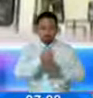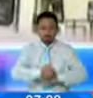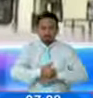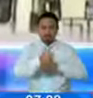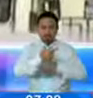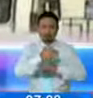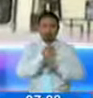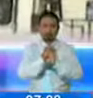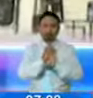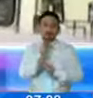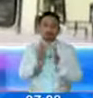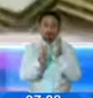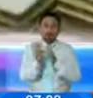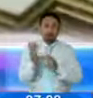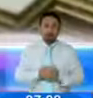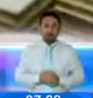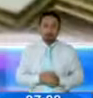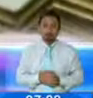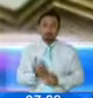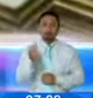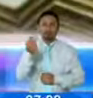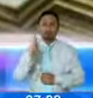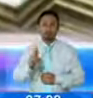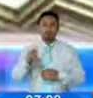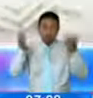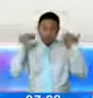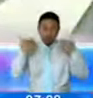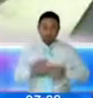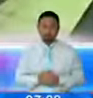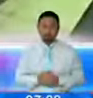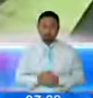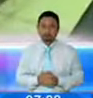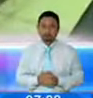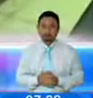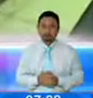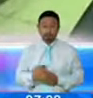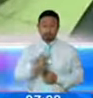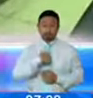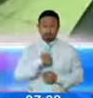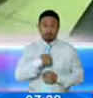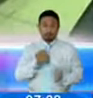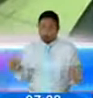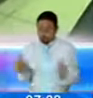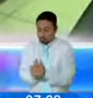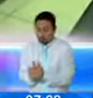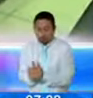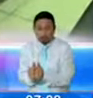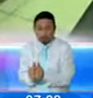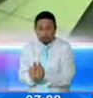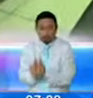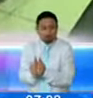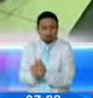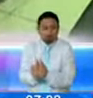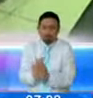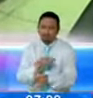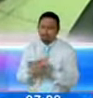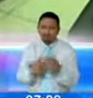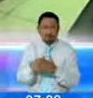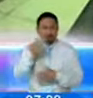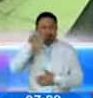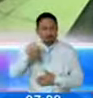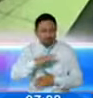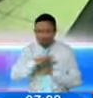feligresía de la iglesia Jesús Obrero, en el suroeste de Guayaquil. Porque yo estuve con mi niña todo, para todos los exámenes,